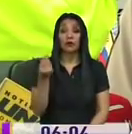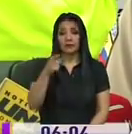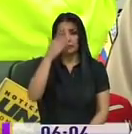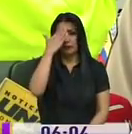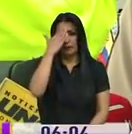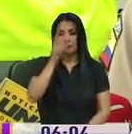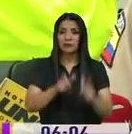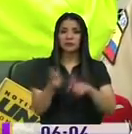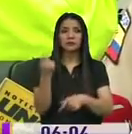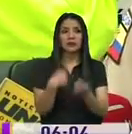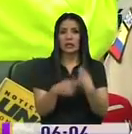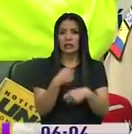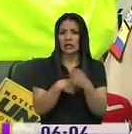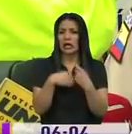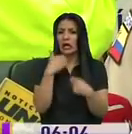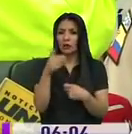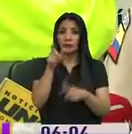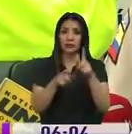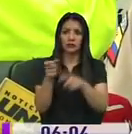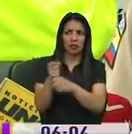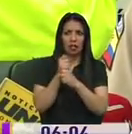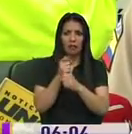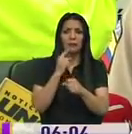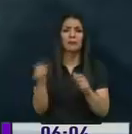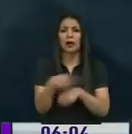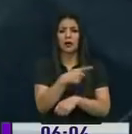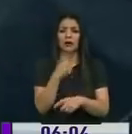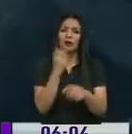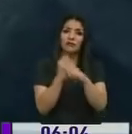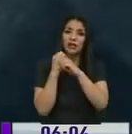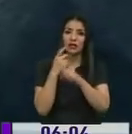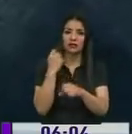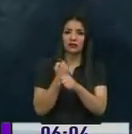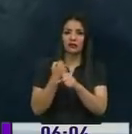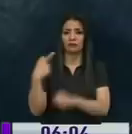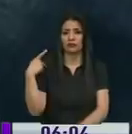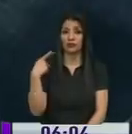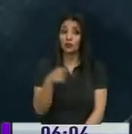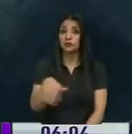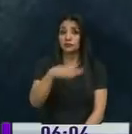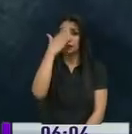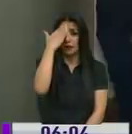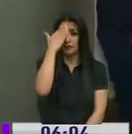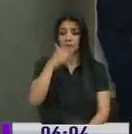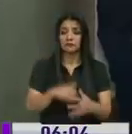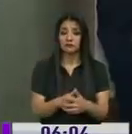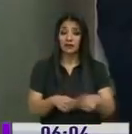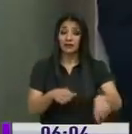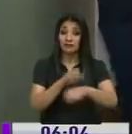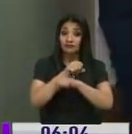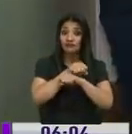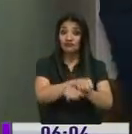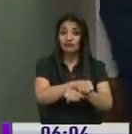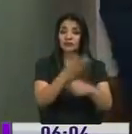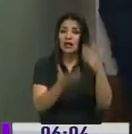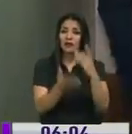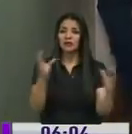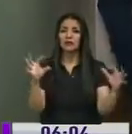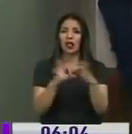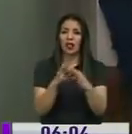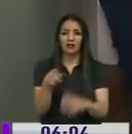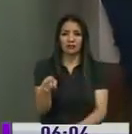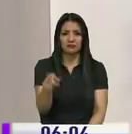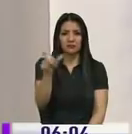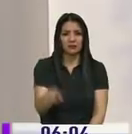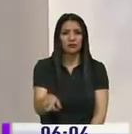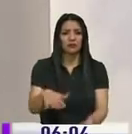trata específicamente con con fines sexuales los detenidos son quienes supuestamente tendrían alguna relación en la muerte de